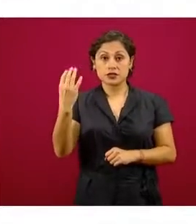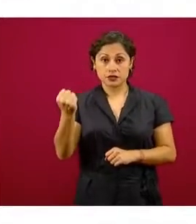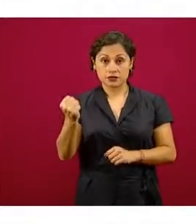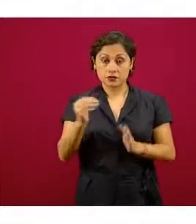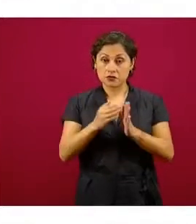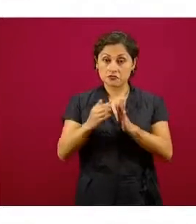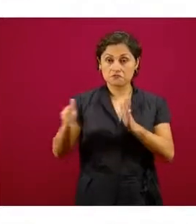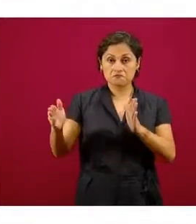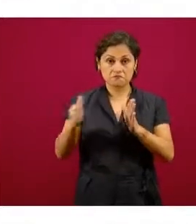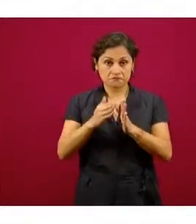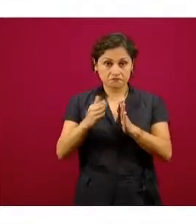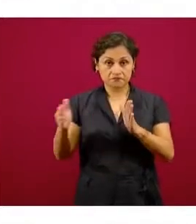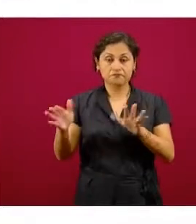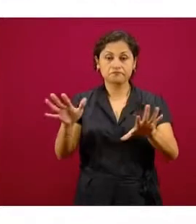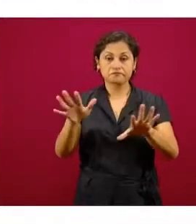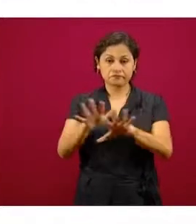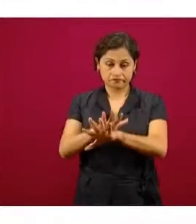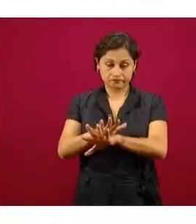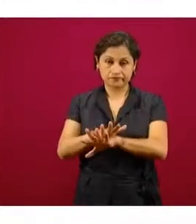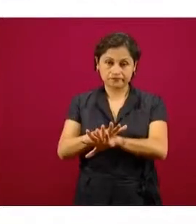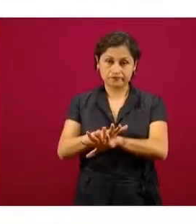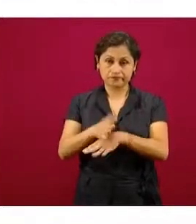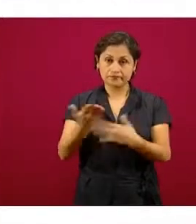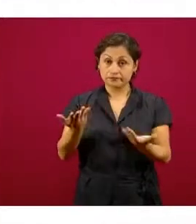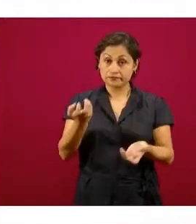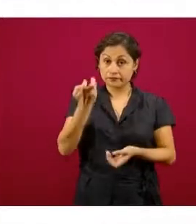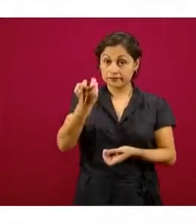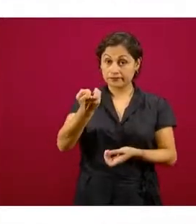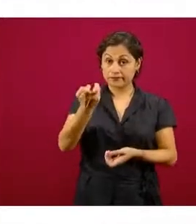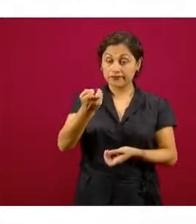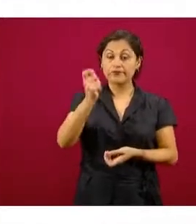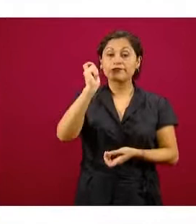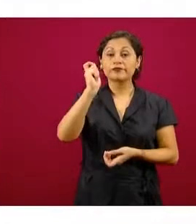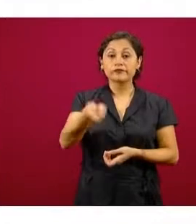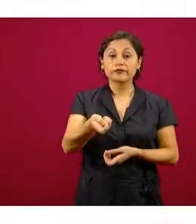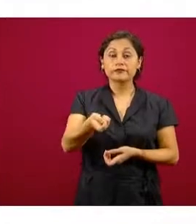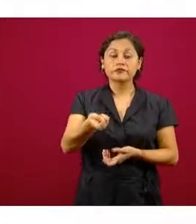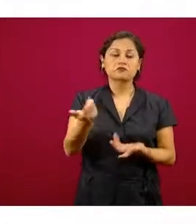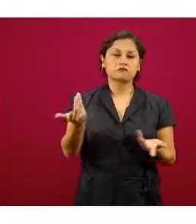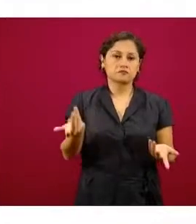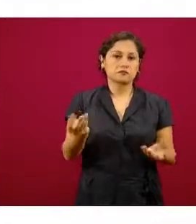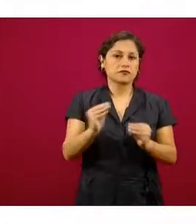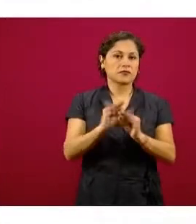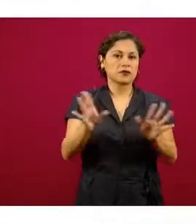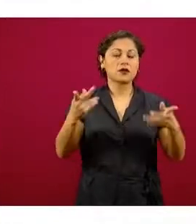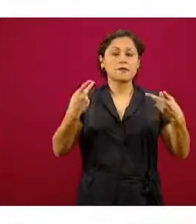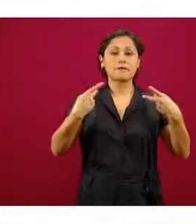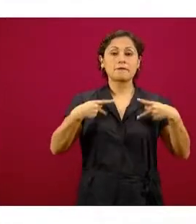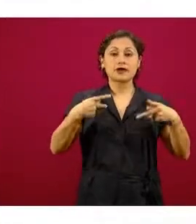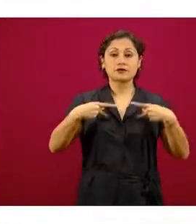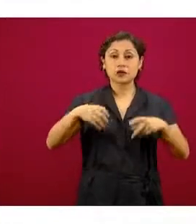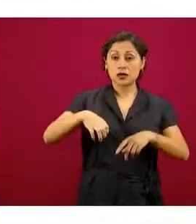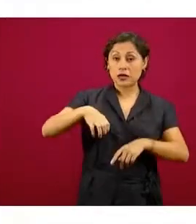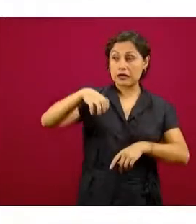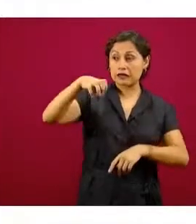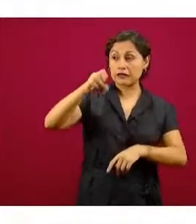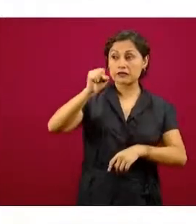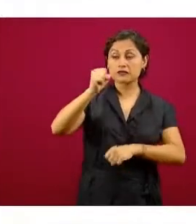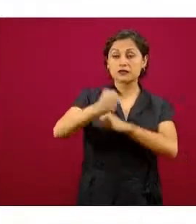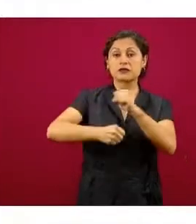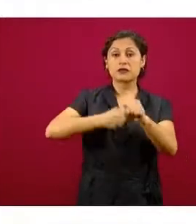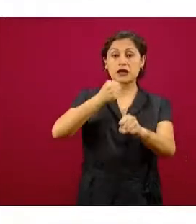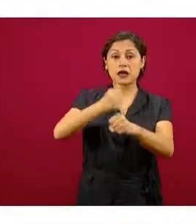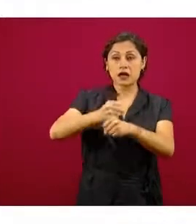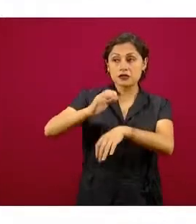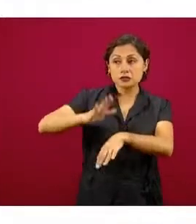cual manifiesta y evidencia que precisamente las personas que se acercan o tienen más de 60 años de